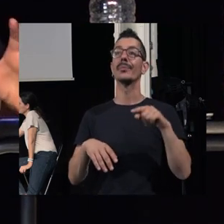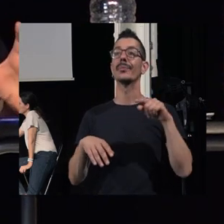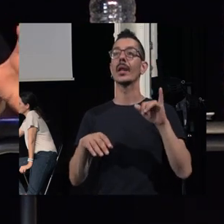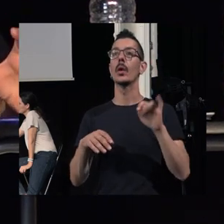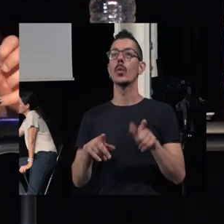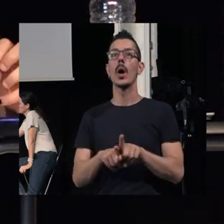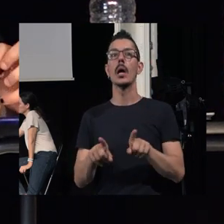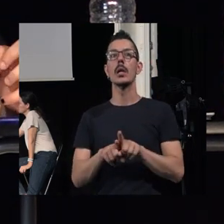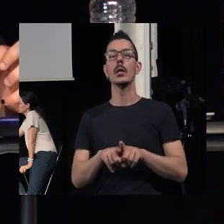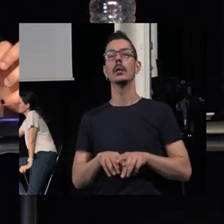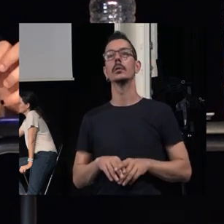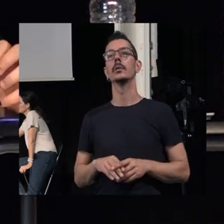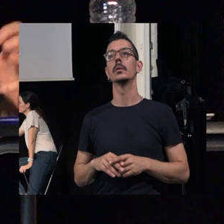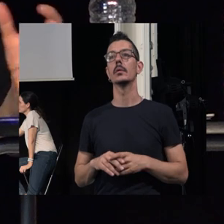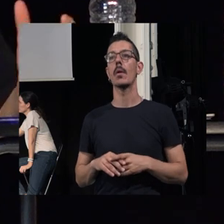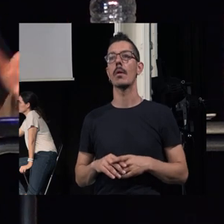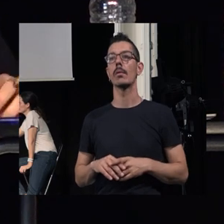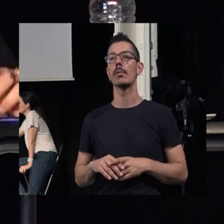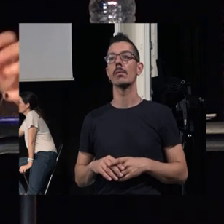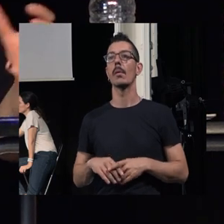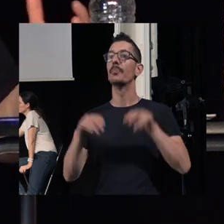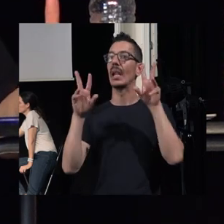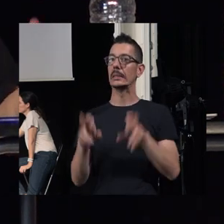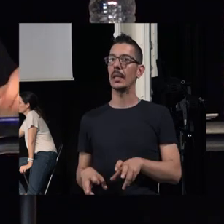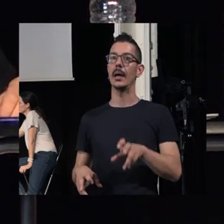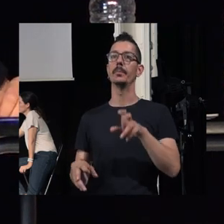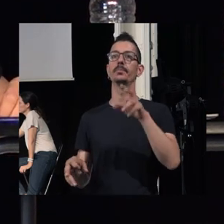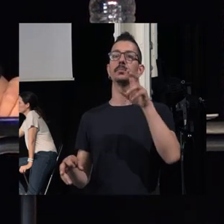un frente muy potente de